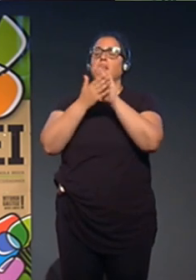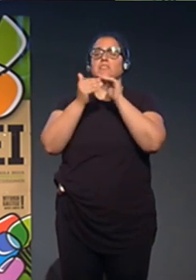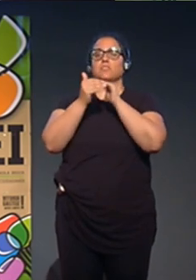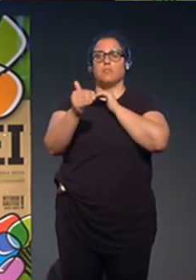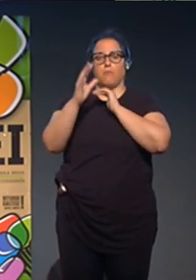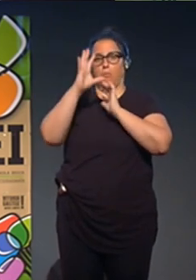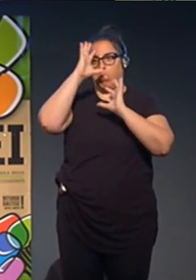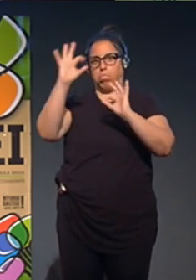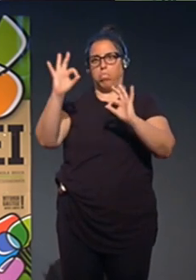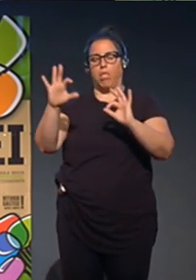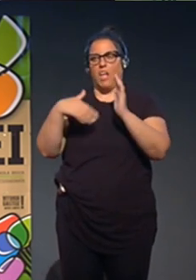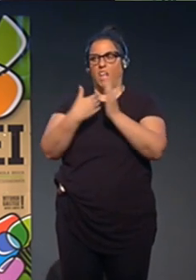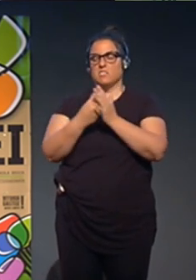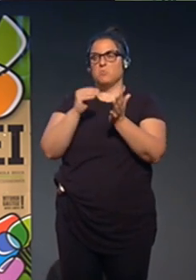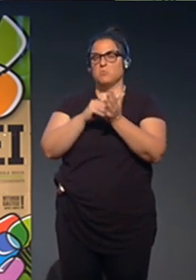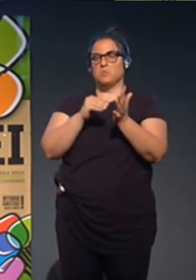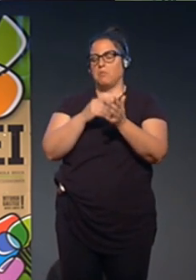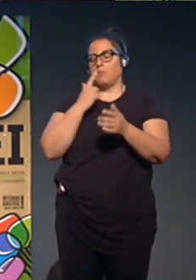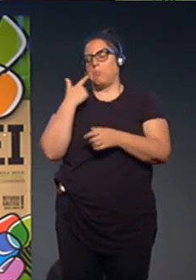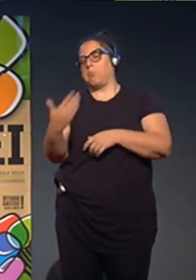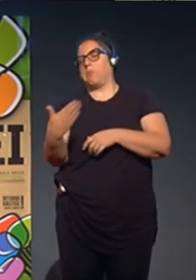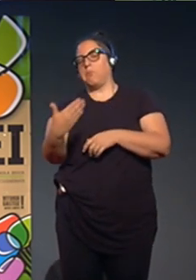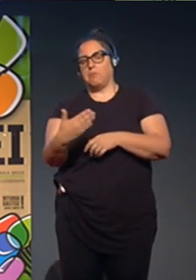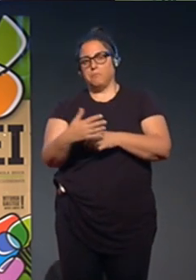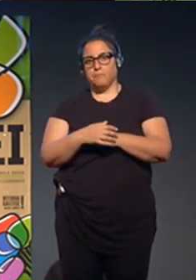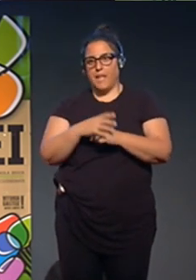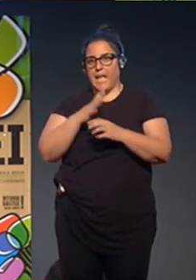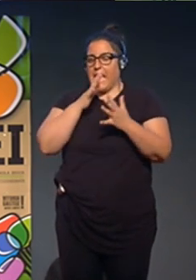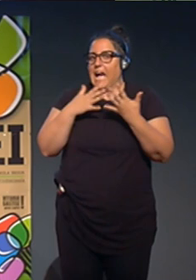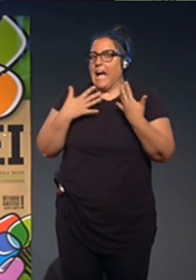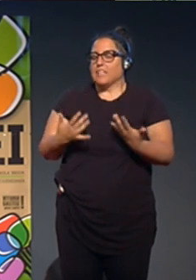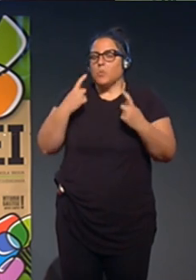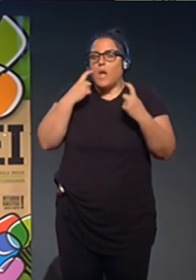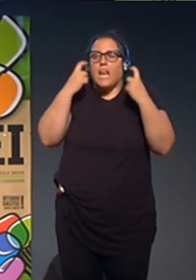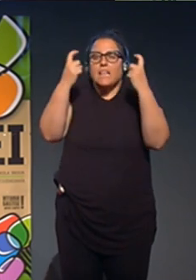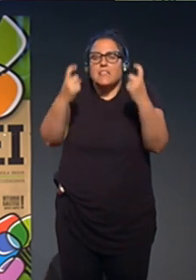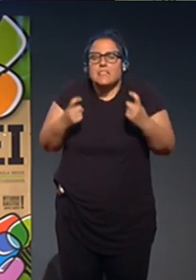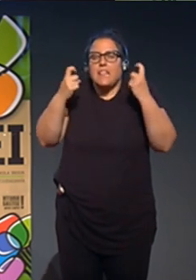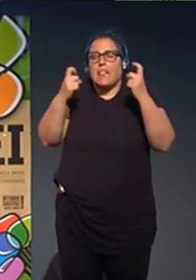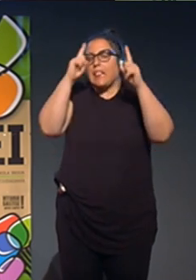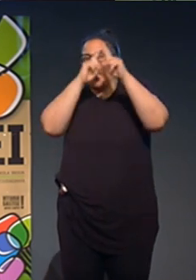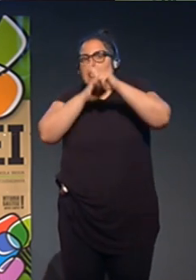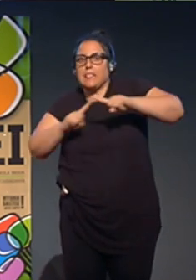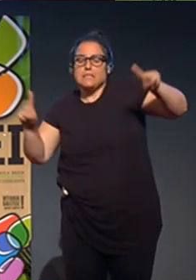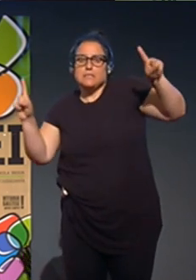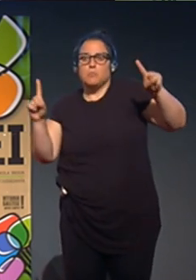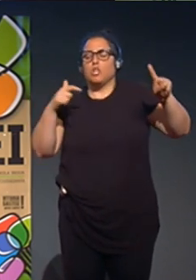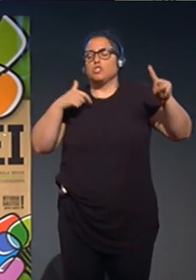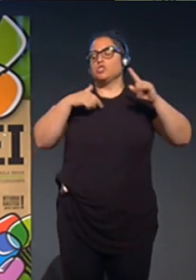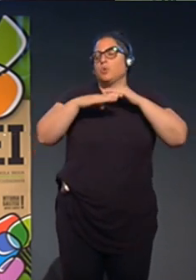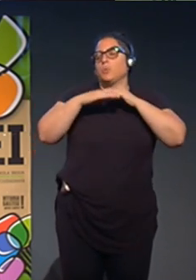sentido Incluso en ocasiones tenía un sentido peyorativo hoy se trata de disfrazarse para decir yo soy verde soy muy